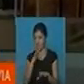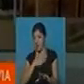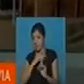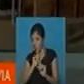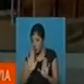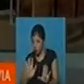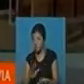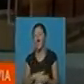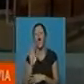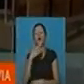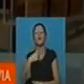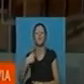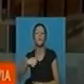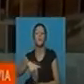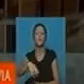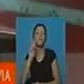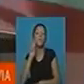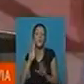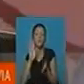de instalar la idea